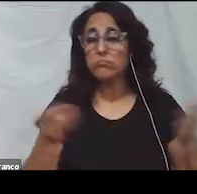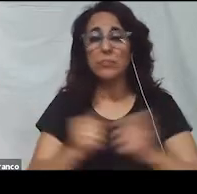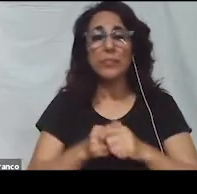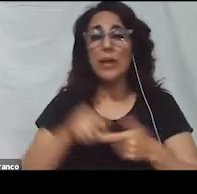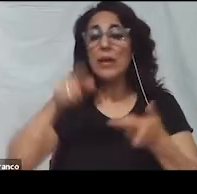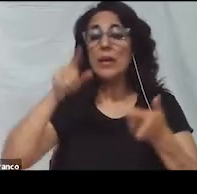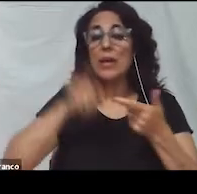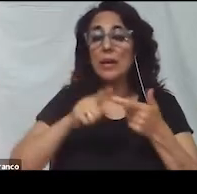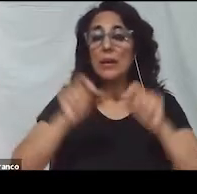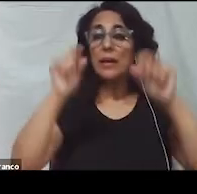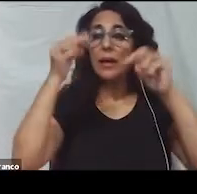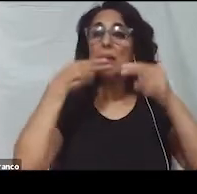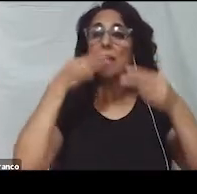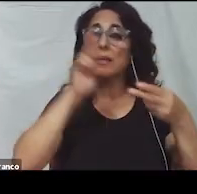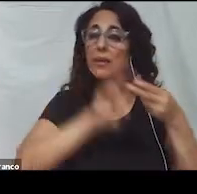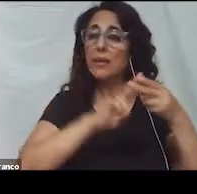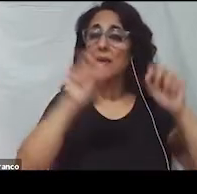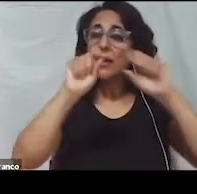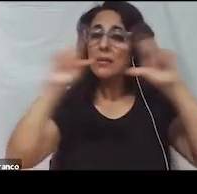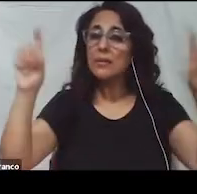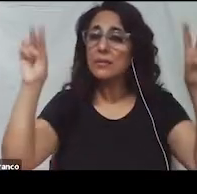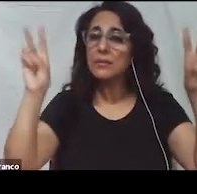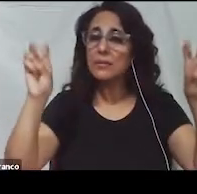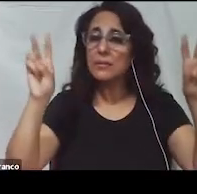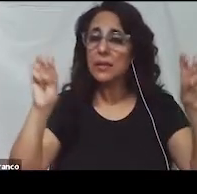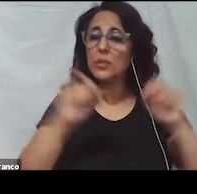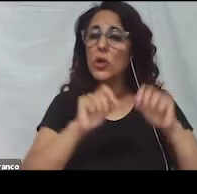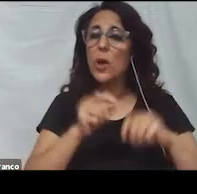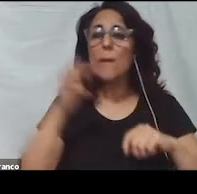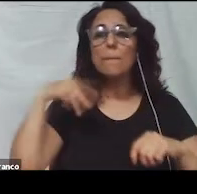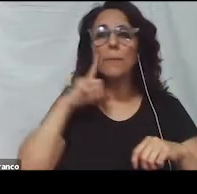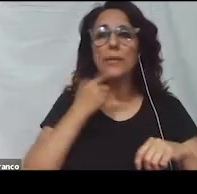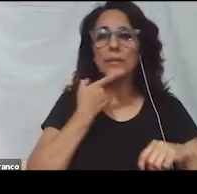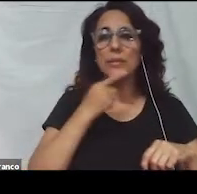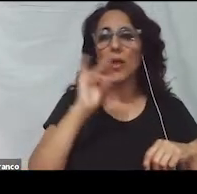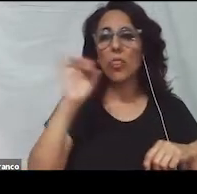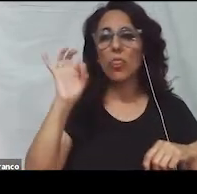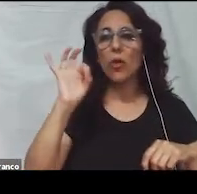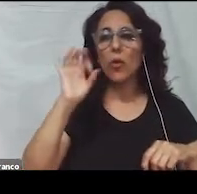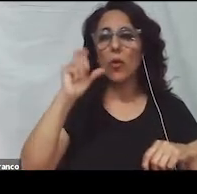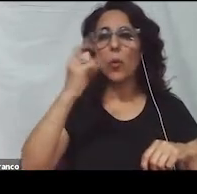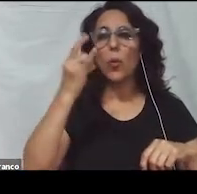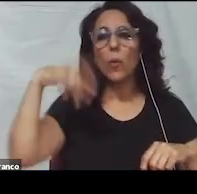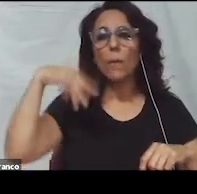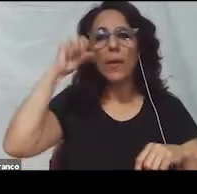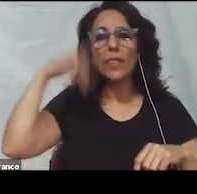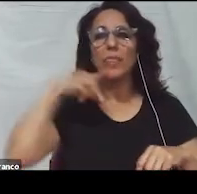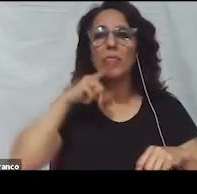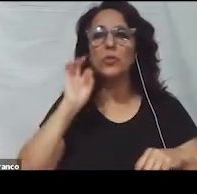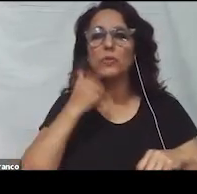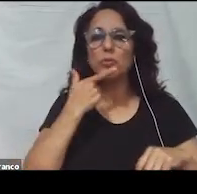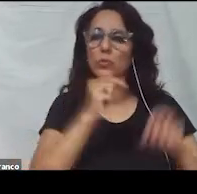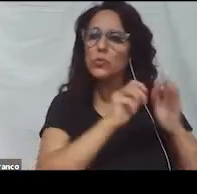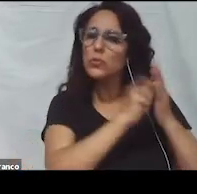etiqueta section, que me va a permitir hacer secciones en mi documento, por ejemplo, si yo tengo una nota, ¿sí? La